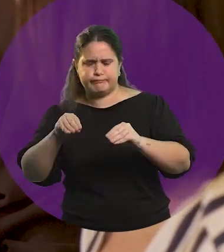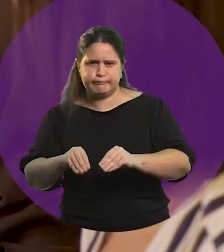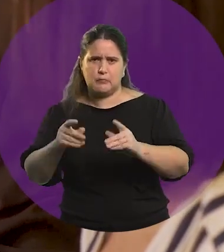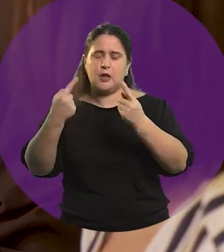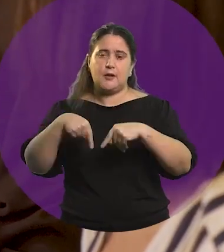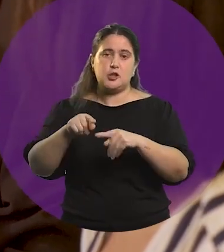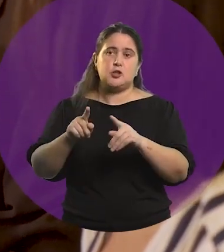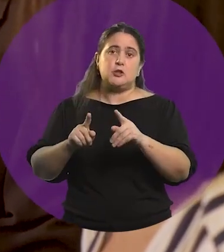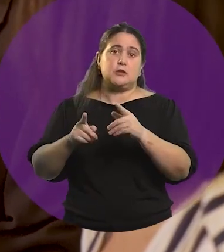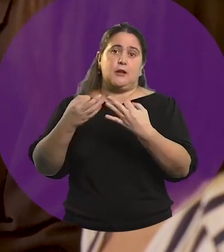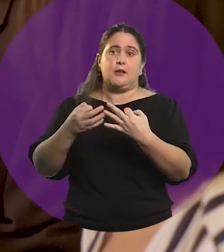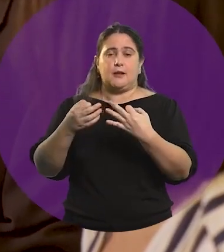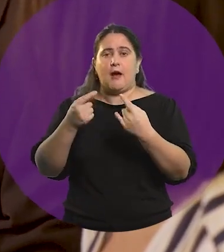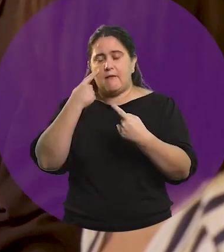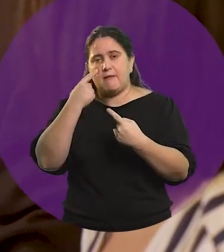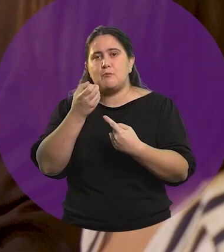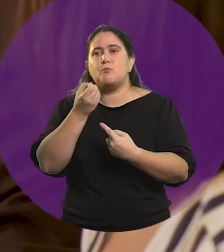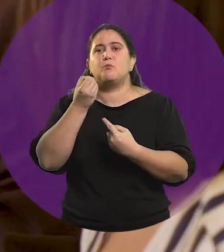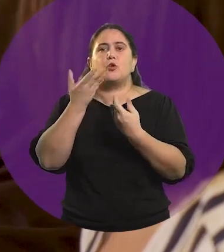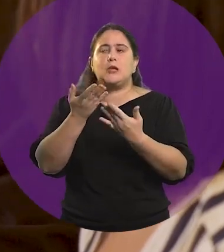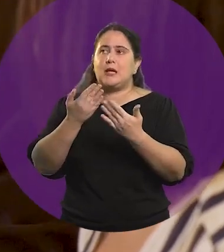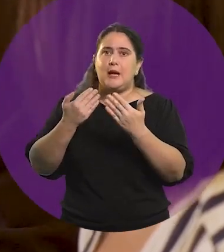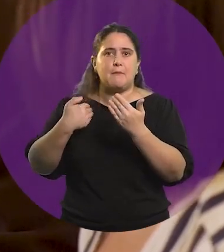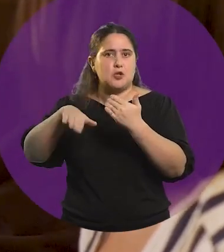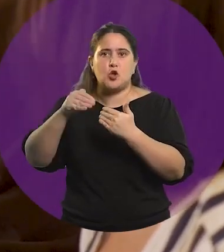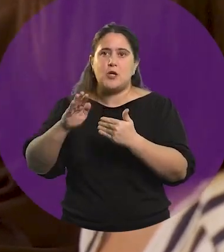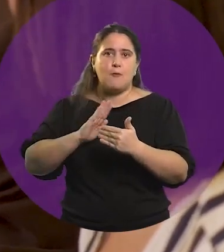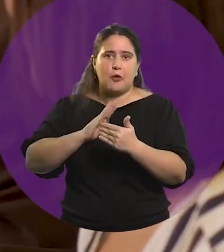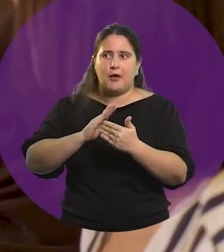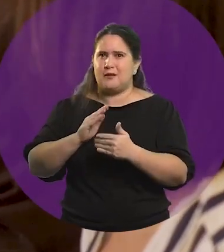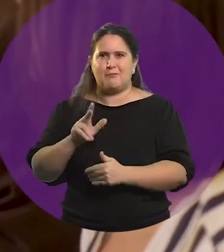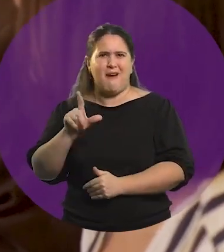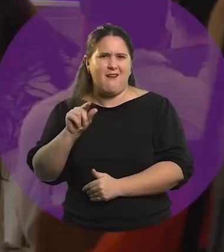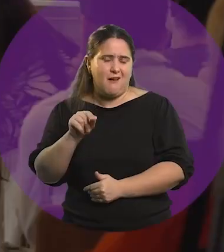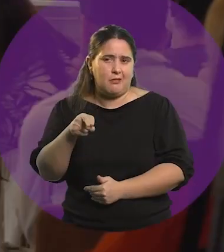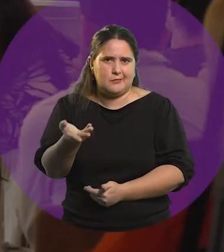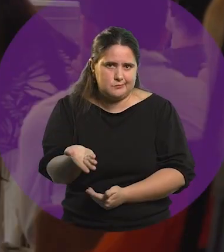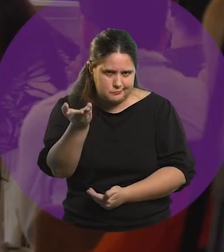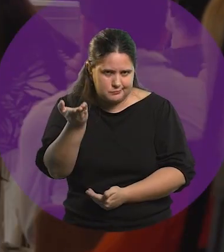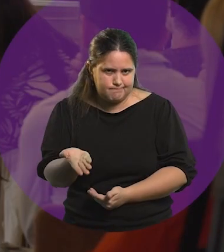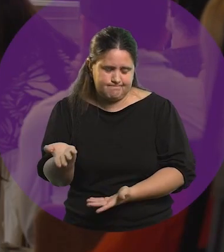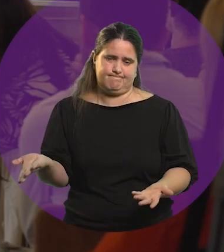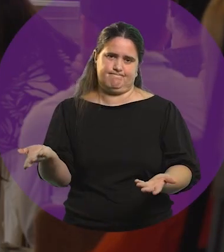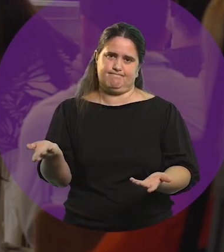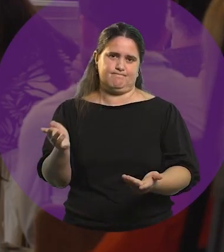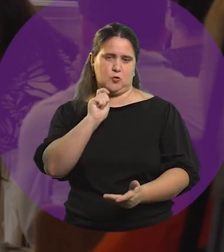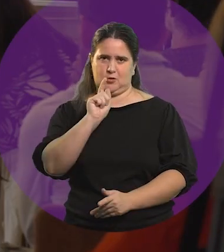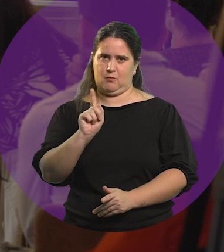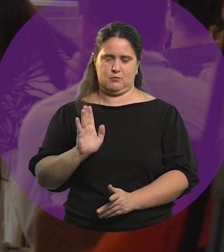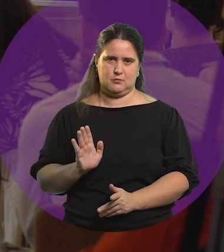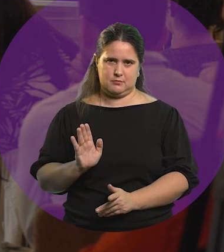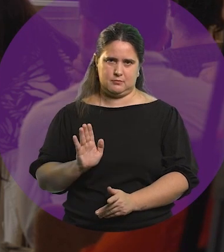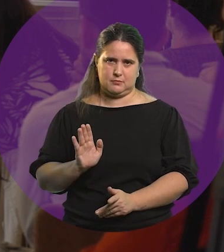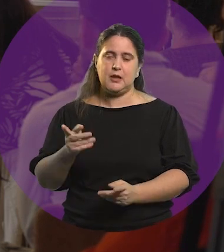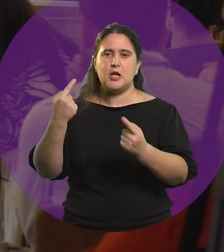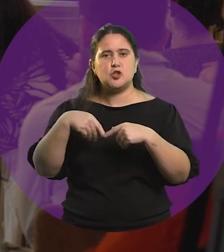entonces específicamente uno debería empezar a ver por qué entonces ahora hay más mujeres ahí, si es porque se volvió más barato. Y no está bueno eso